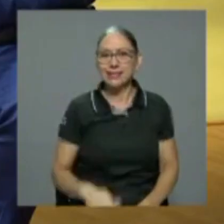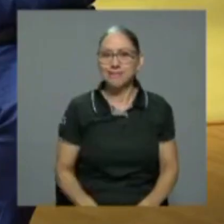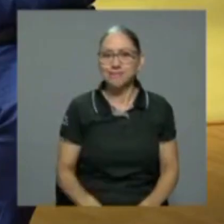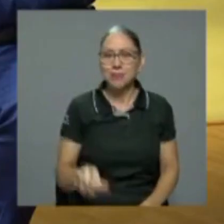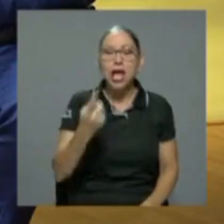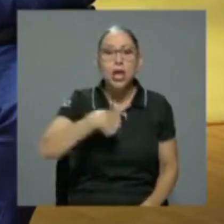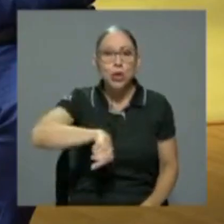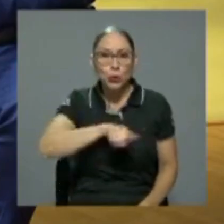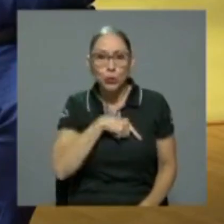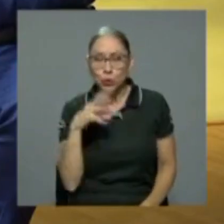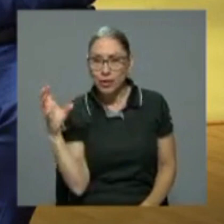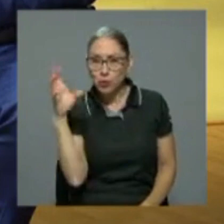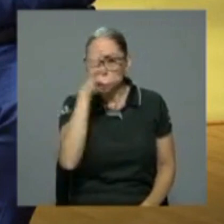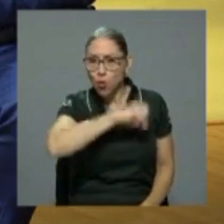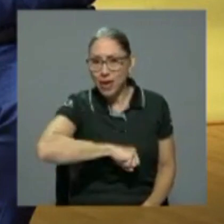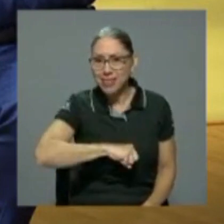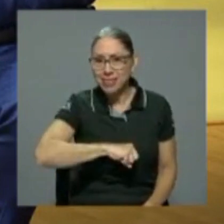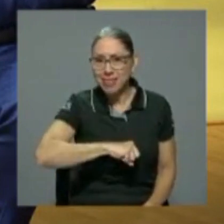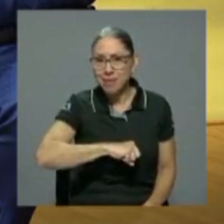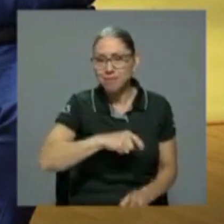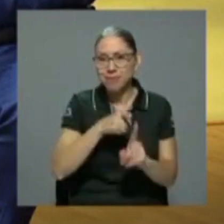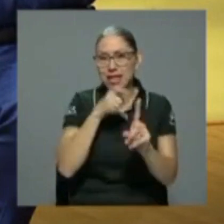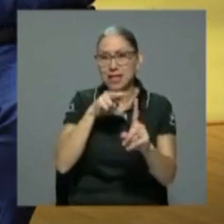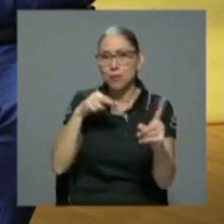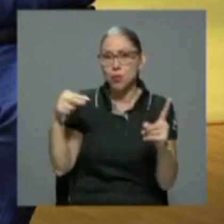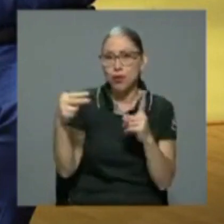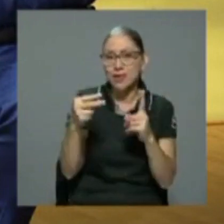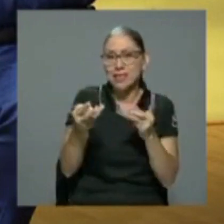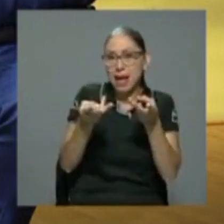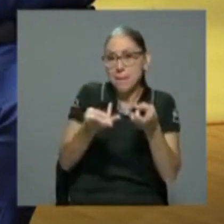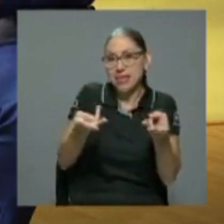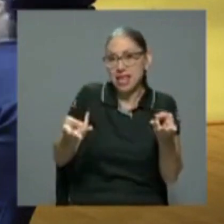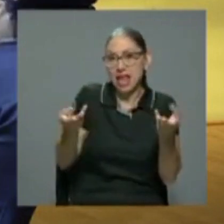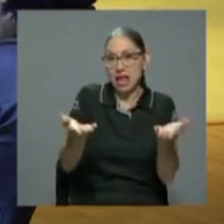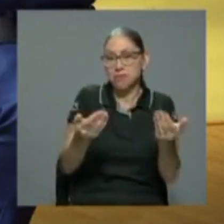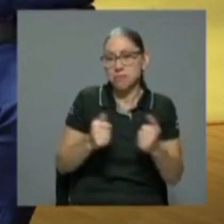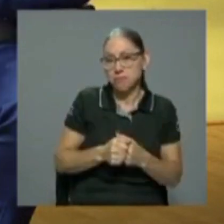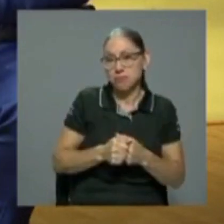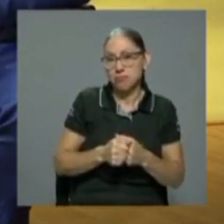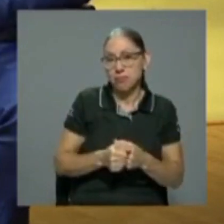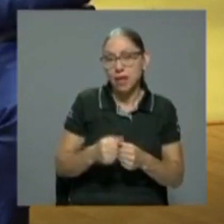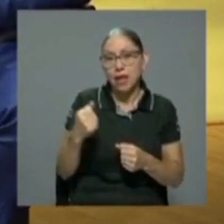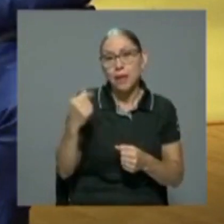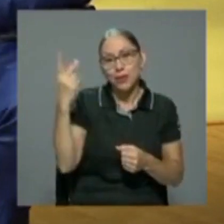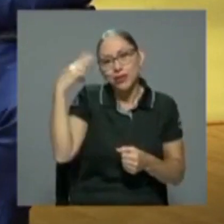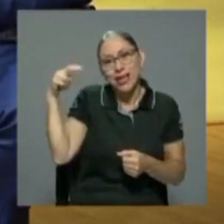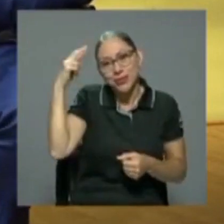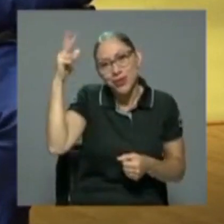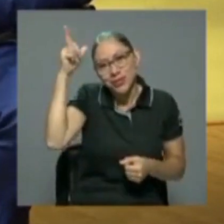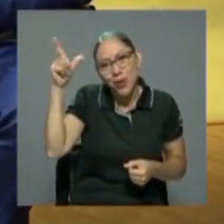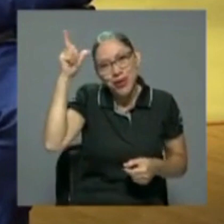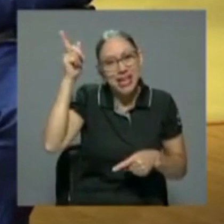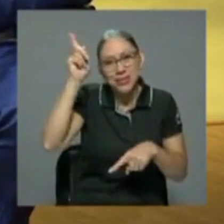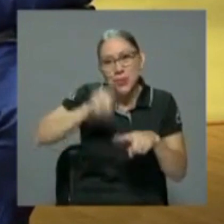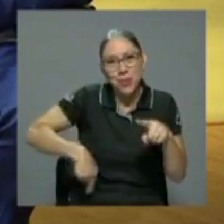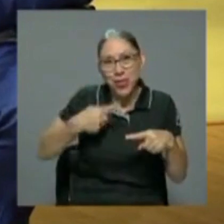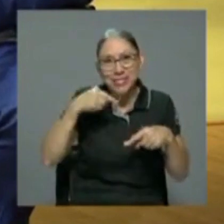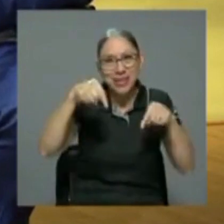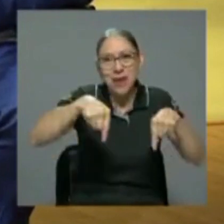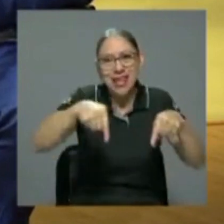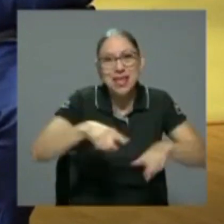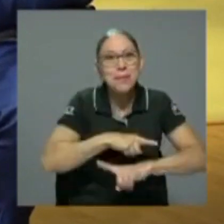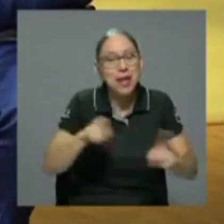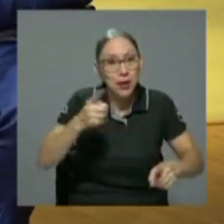cuenta, primero desde el punto de vista material, porque por razones muy obvias no puedo decirlo en cámaras, pero tuvimos